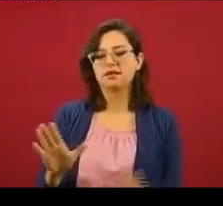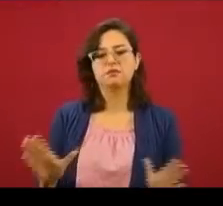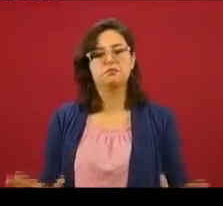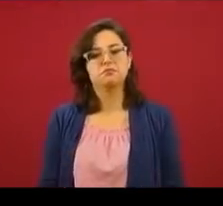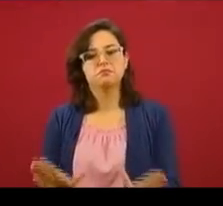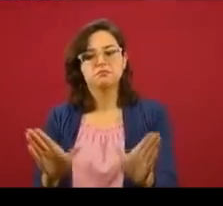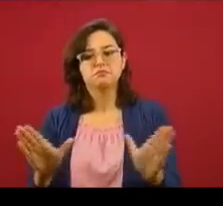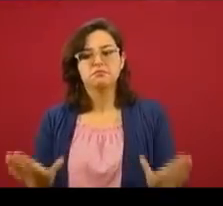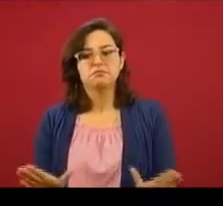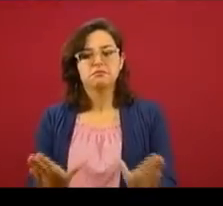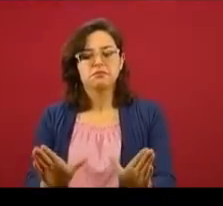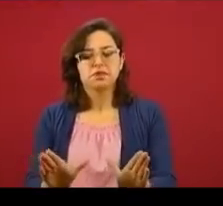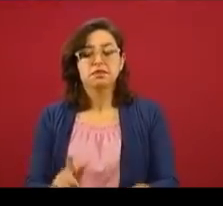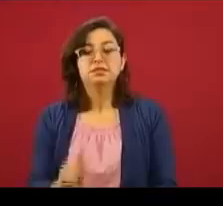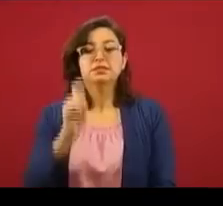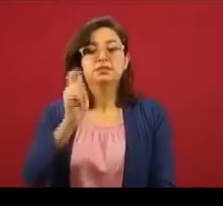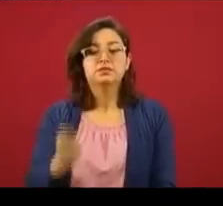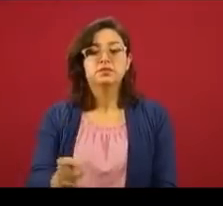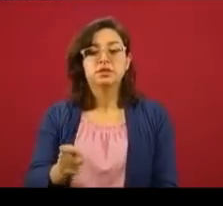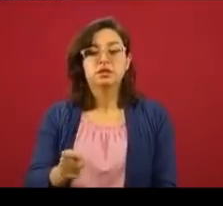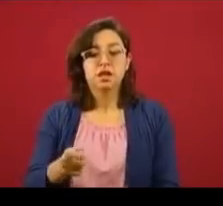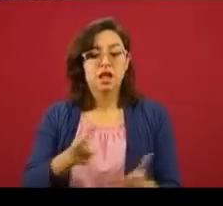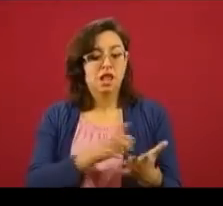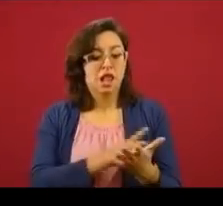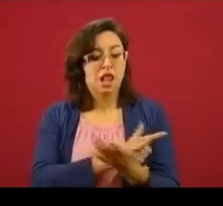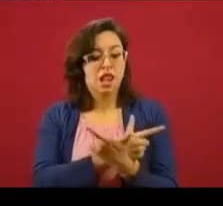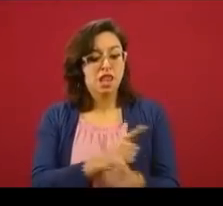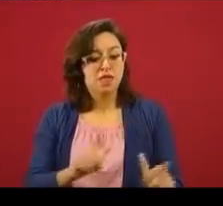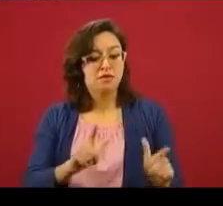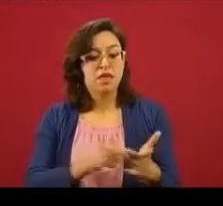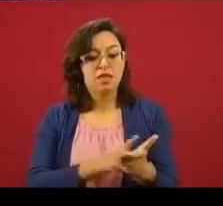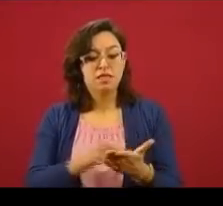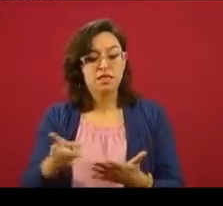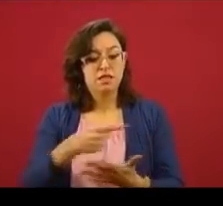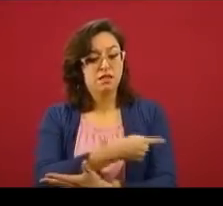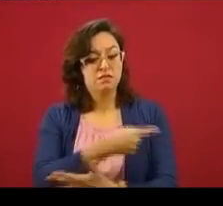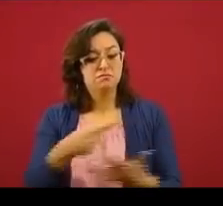Están garantizadas todas las libertades.